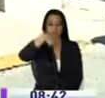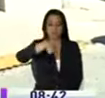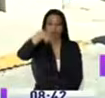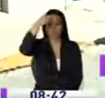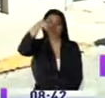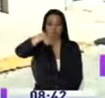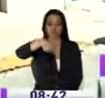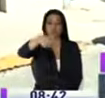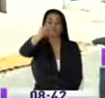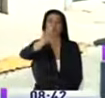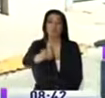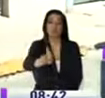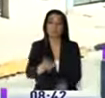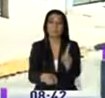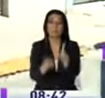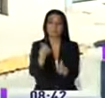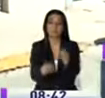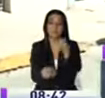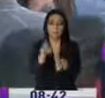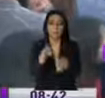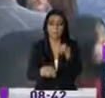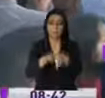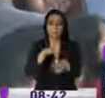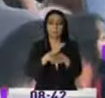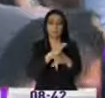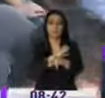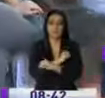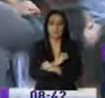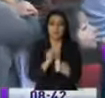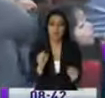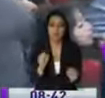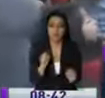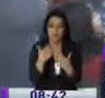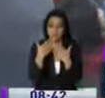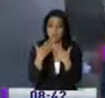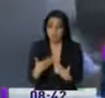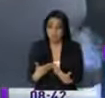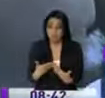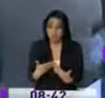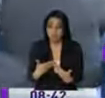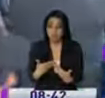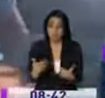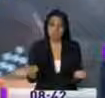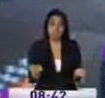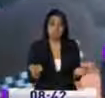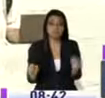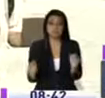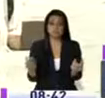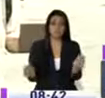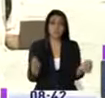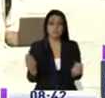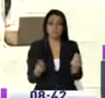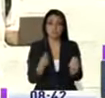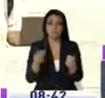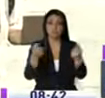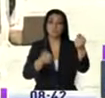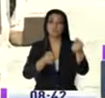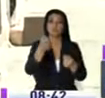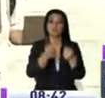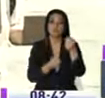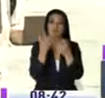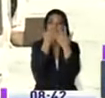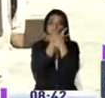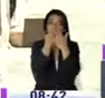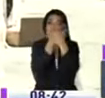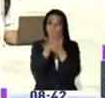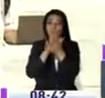norte-sur. Los pasajeros que viajaban en la unidad se quedaron por algunos segundos paralizados, sin saber qué hacer, mientras el conductor, luego de lo